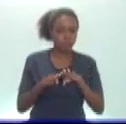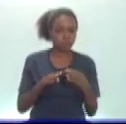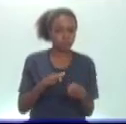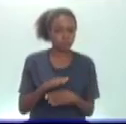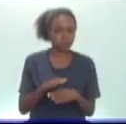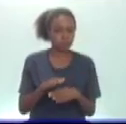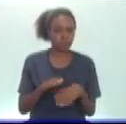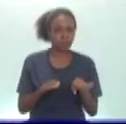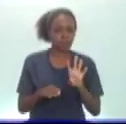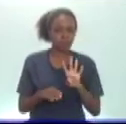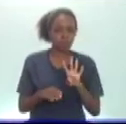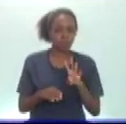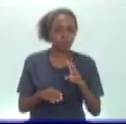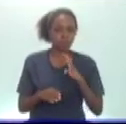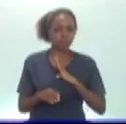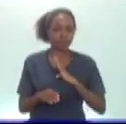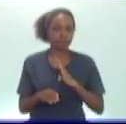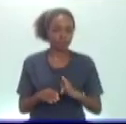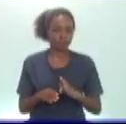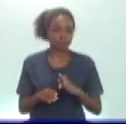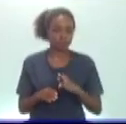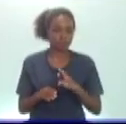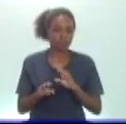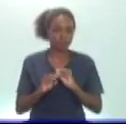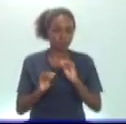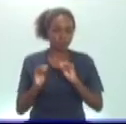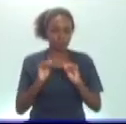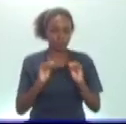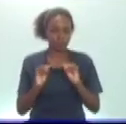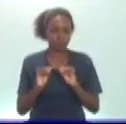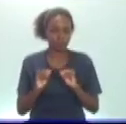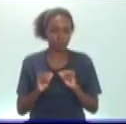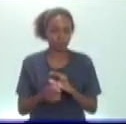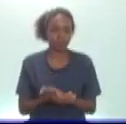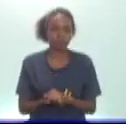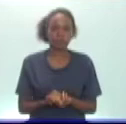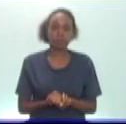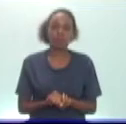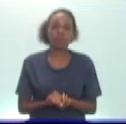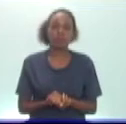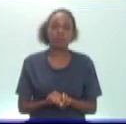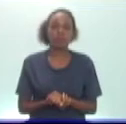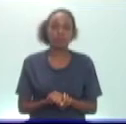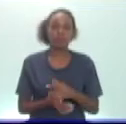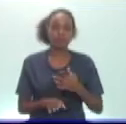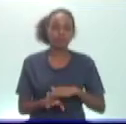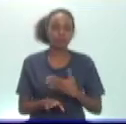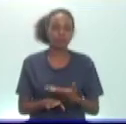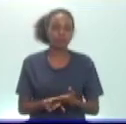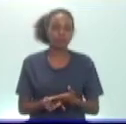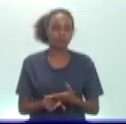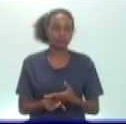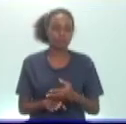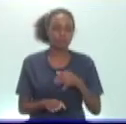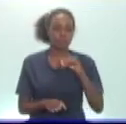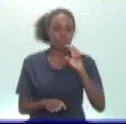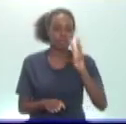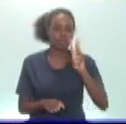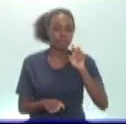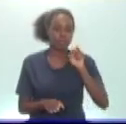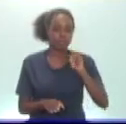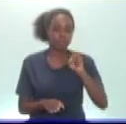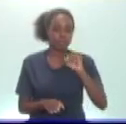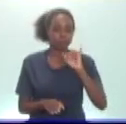sí respetamos el lugar. Luego multiplicamos 3 por 6 es 18. También ven